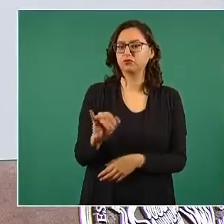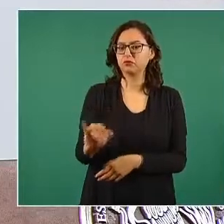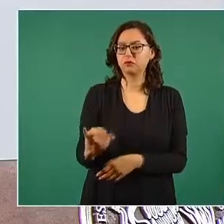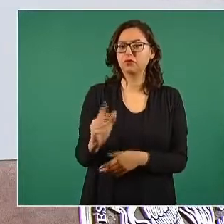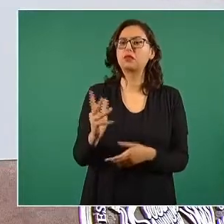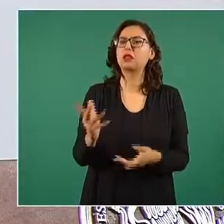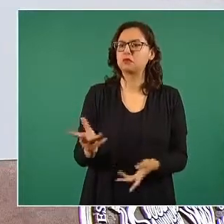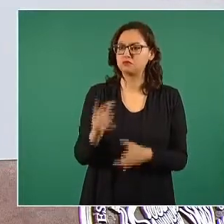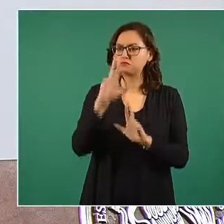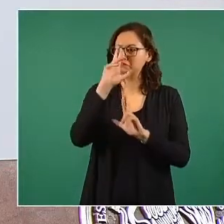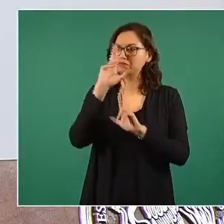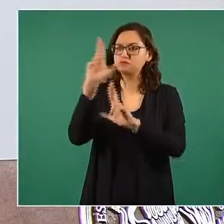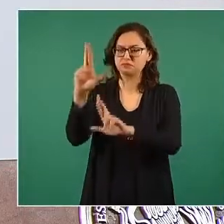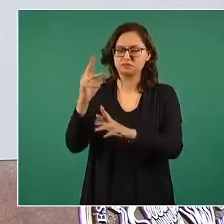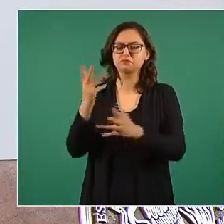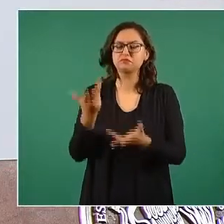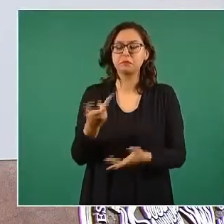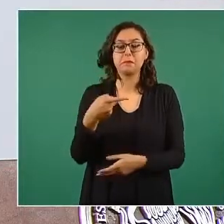ya no